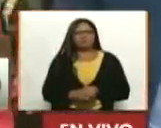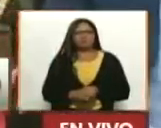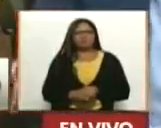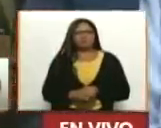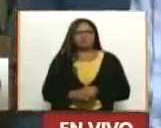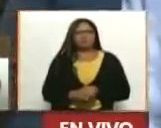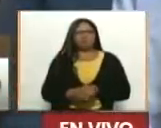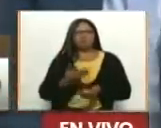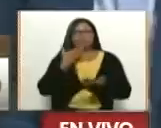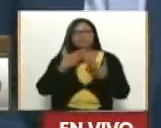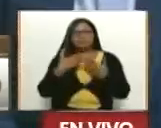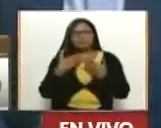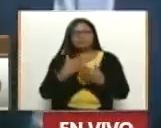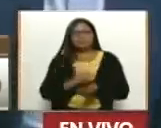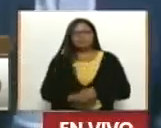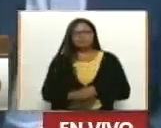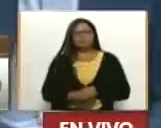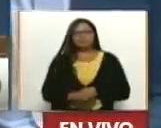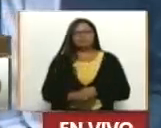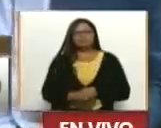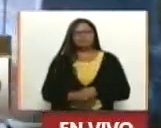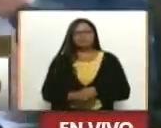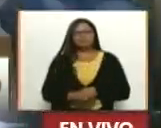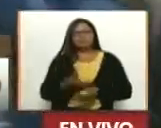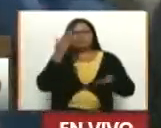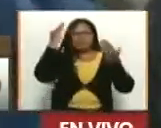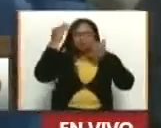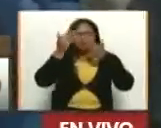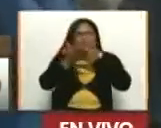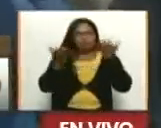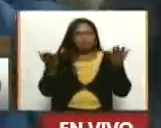Gracias, señor Pedro. Saludos a